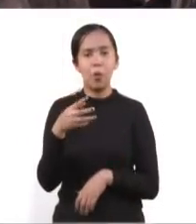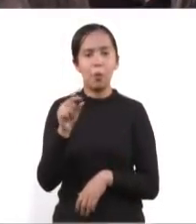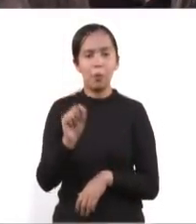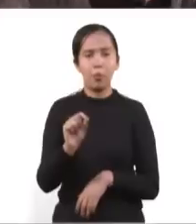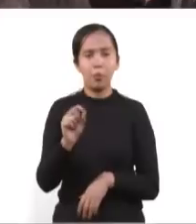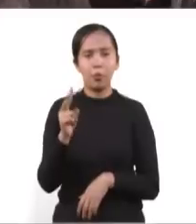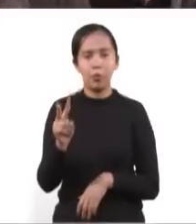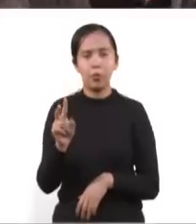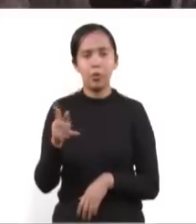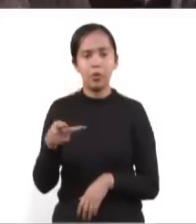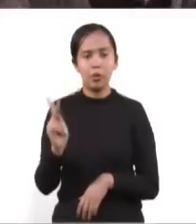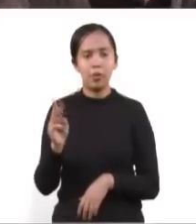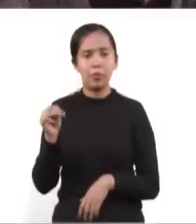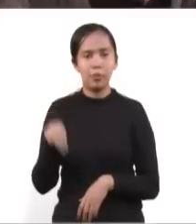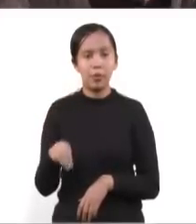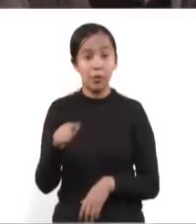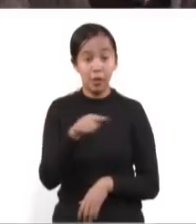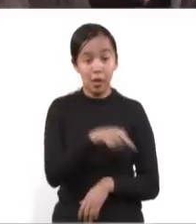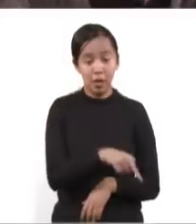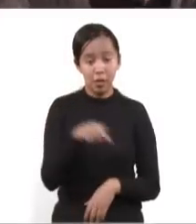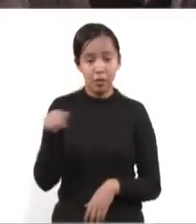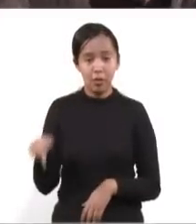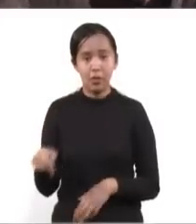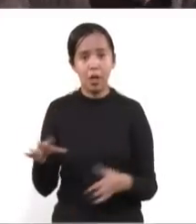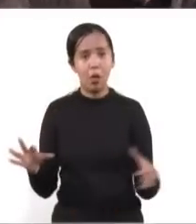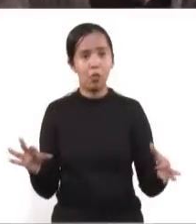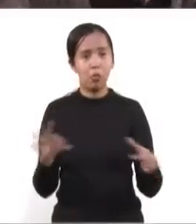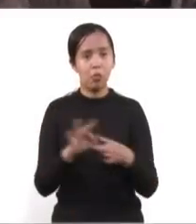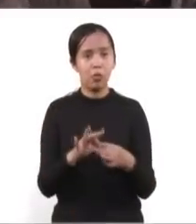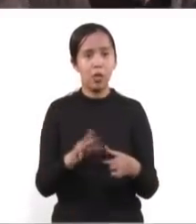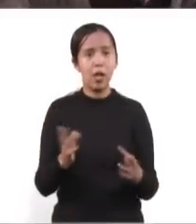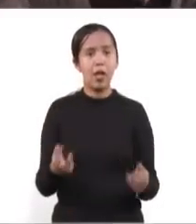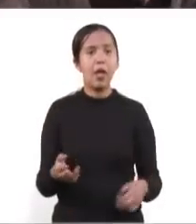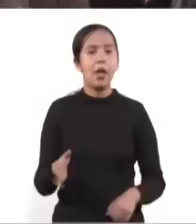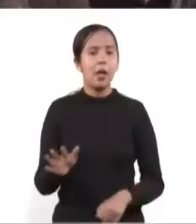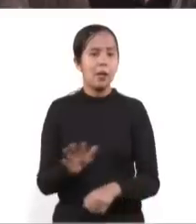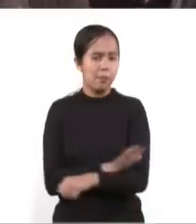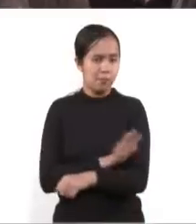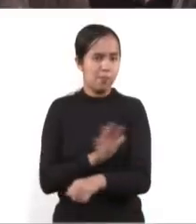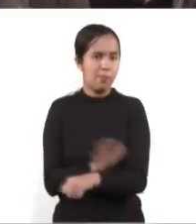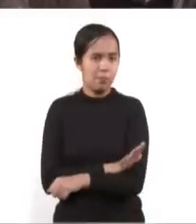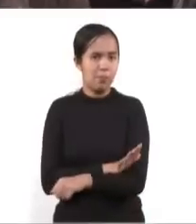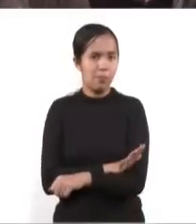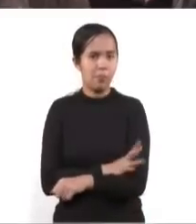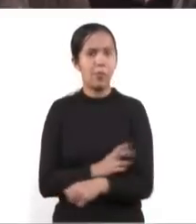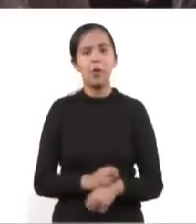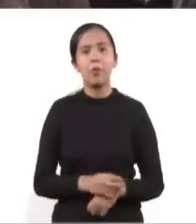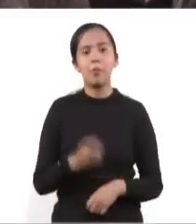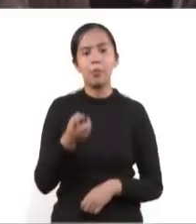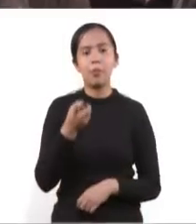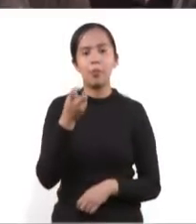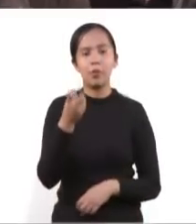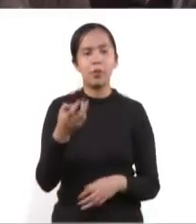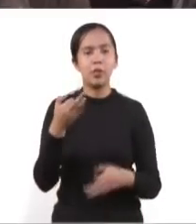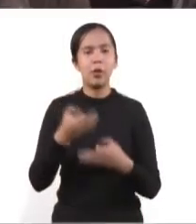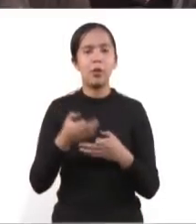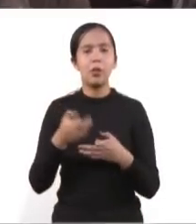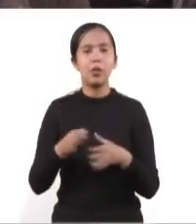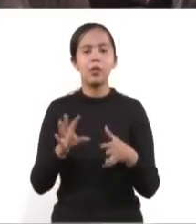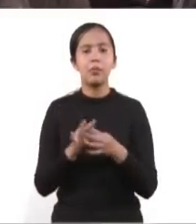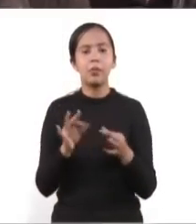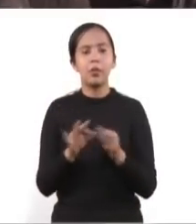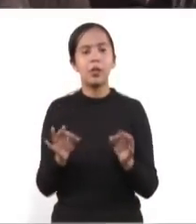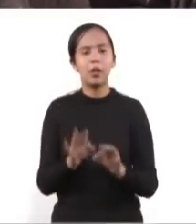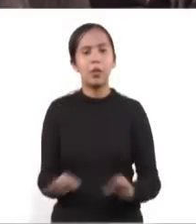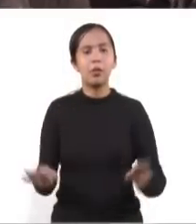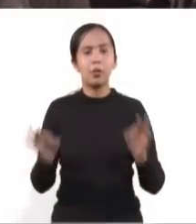kilómetros respectivamente, están interconectadas a la red nacional de transmisión. Por ello, ahorita se comentaba la importancia